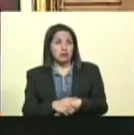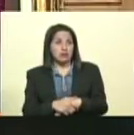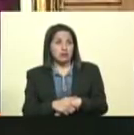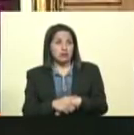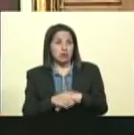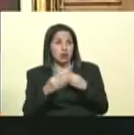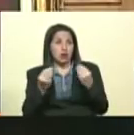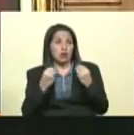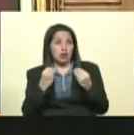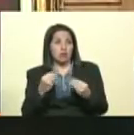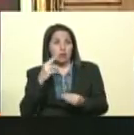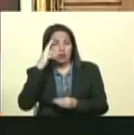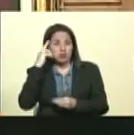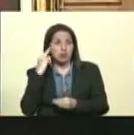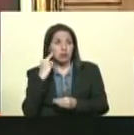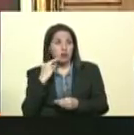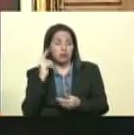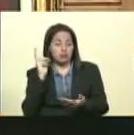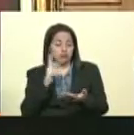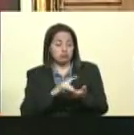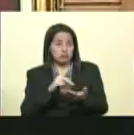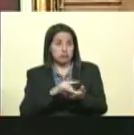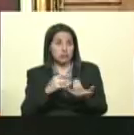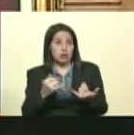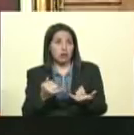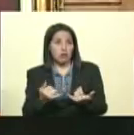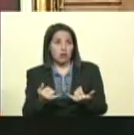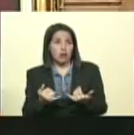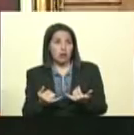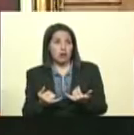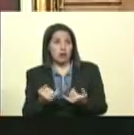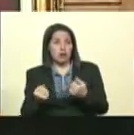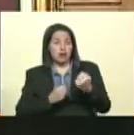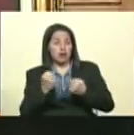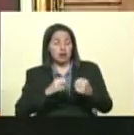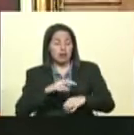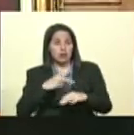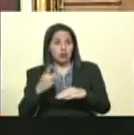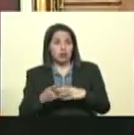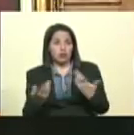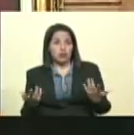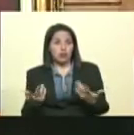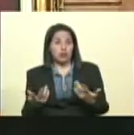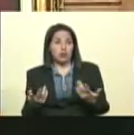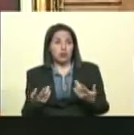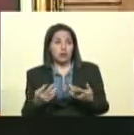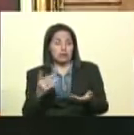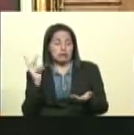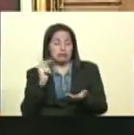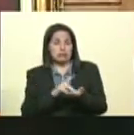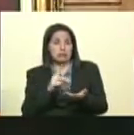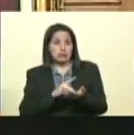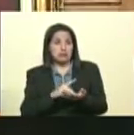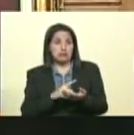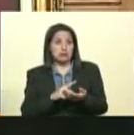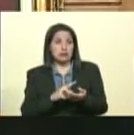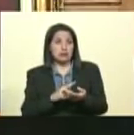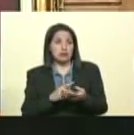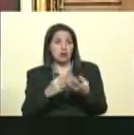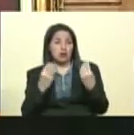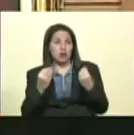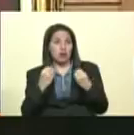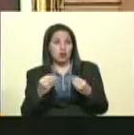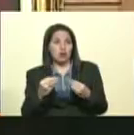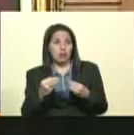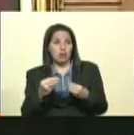hoy en Ciudad Bolívar, yo estoy llegando a Ciudad Bolívar ahorita. Cayendo y corriendo. Ahorita acabo de llegar a Ciudad Bolívar. Me estaba esperando el vicepresidente